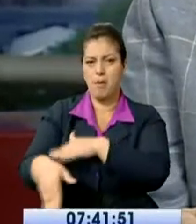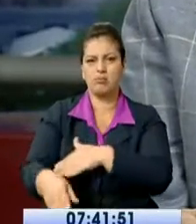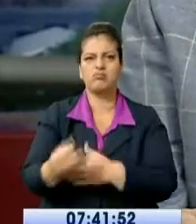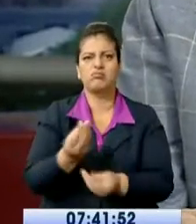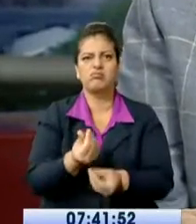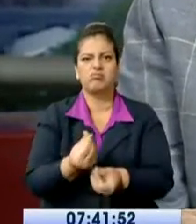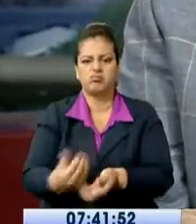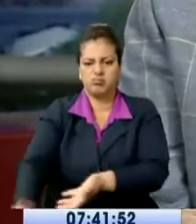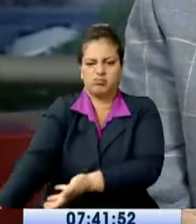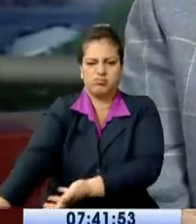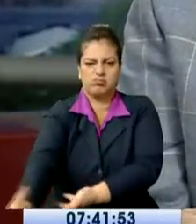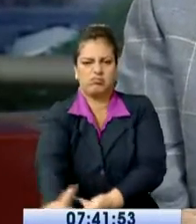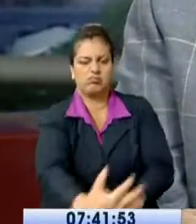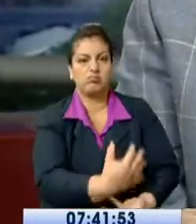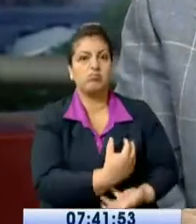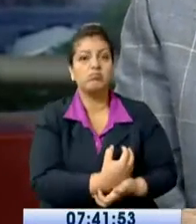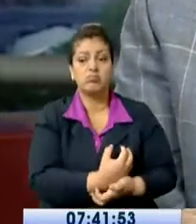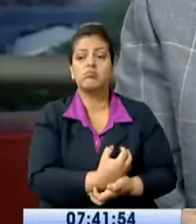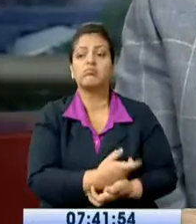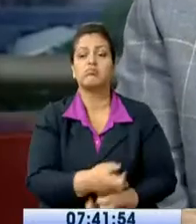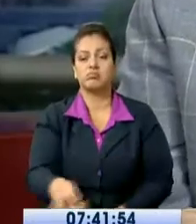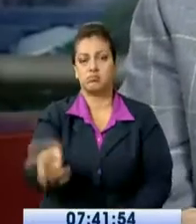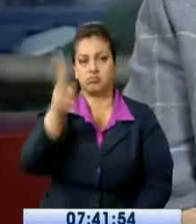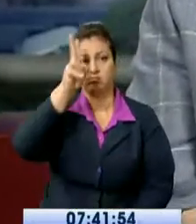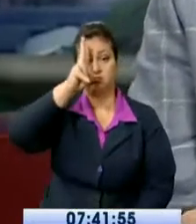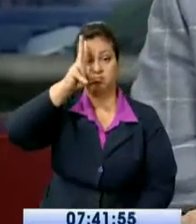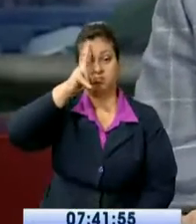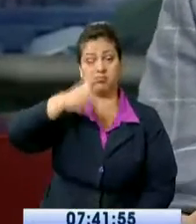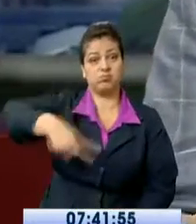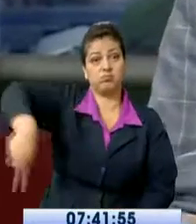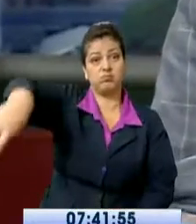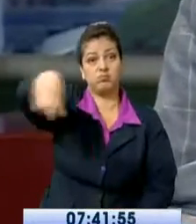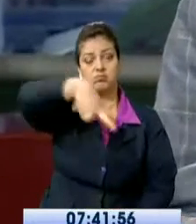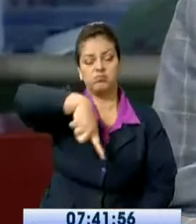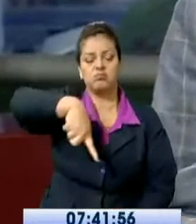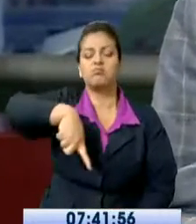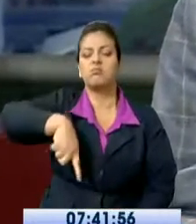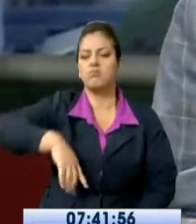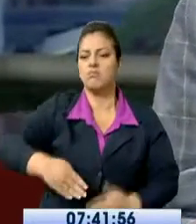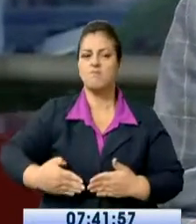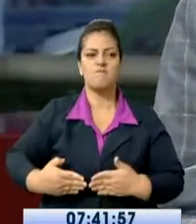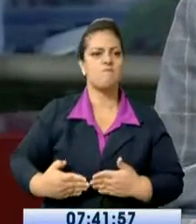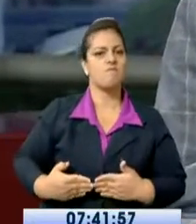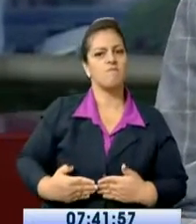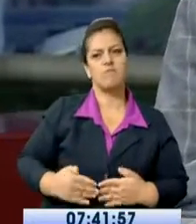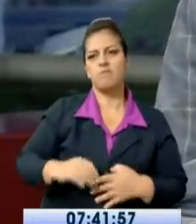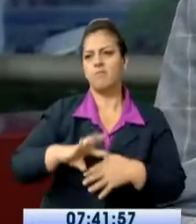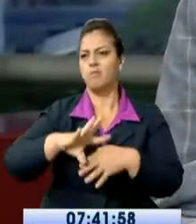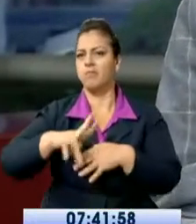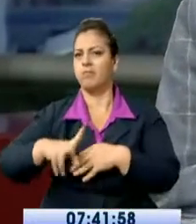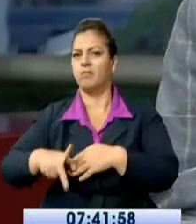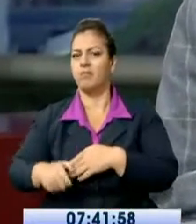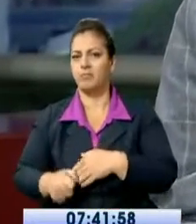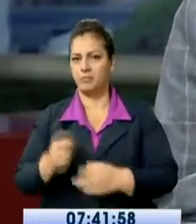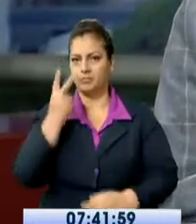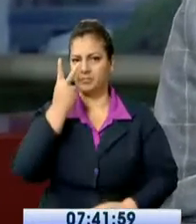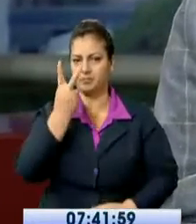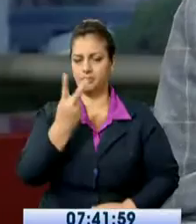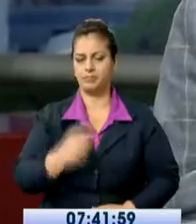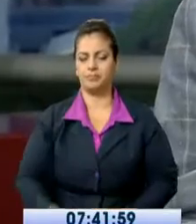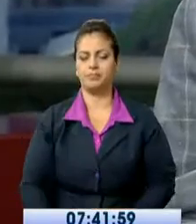documentos, los delitos que esta presunta banda supuestamente cometía. Veamos el desarrollo de la información en el siguiente